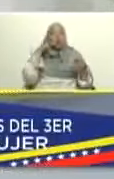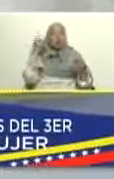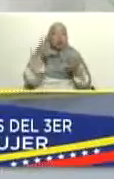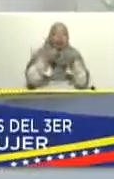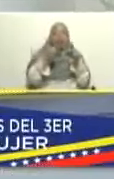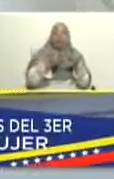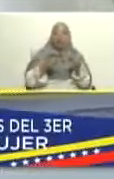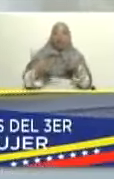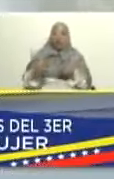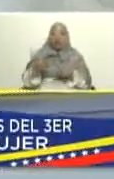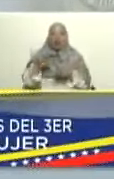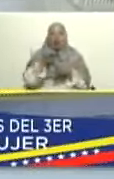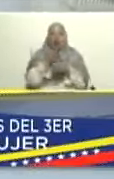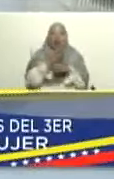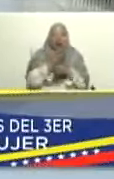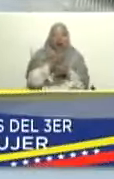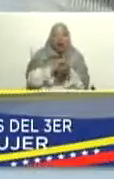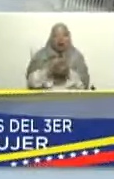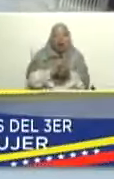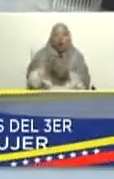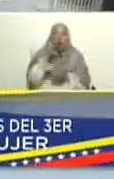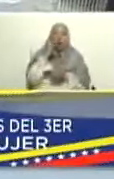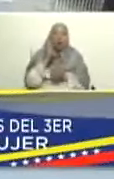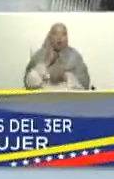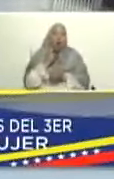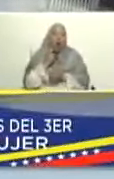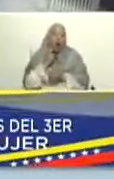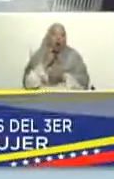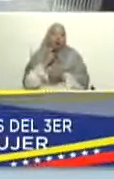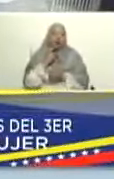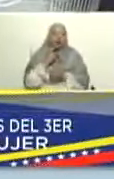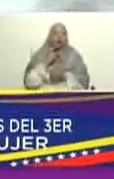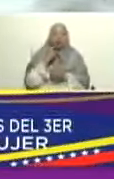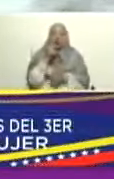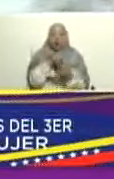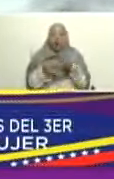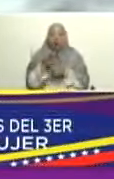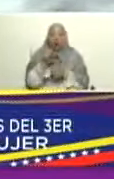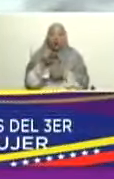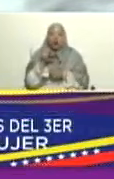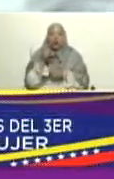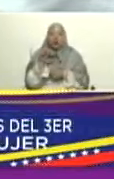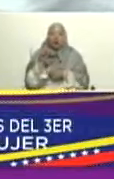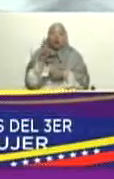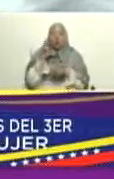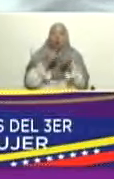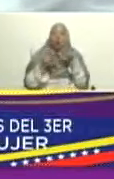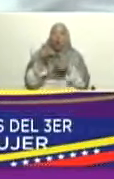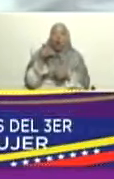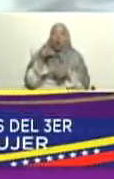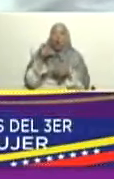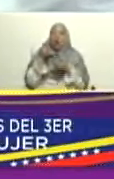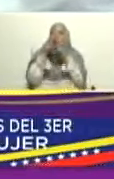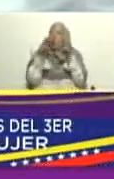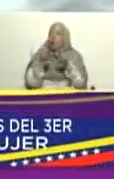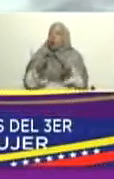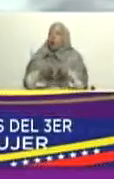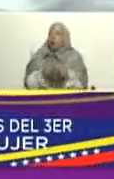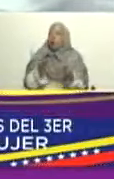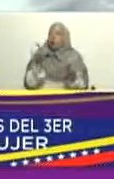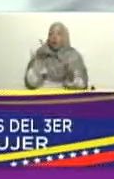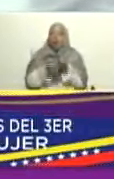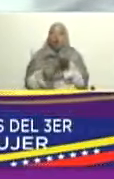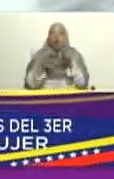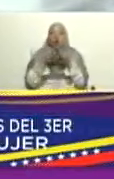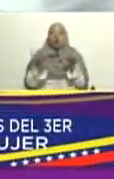vez de solo queso. Tenemos tocineta con queso, jamón ahumado, guayaba, chocolate, navideño, pizza, pepperoni, de